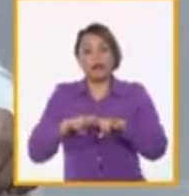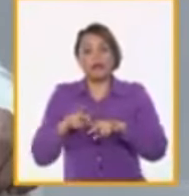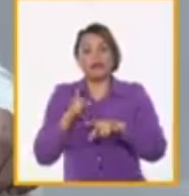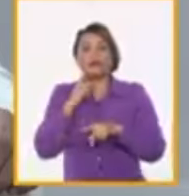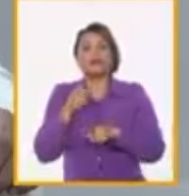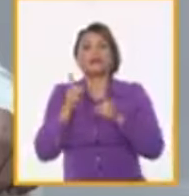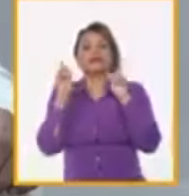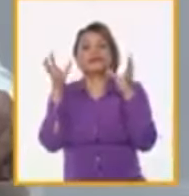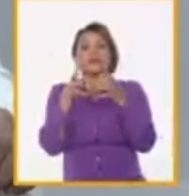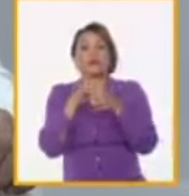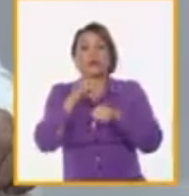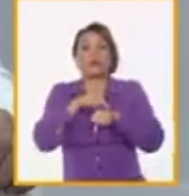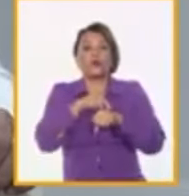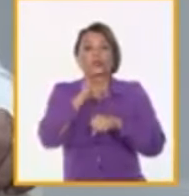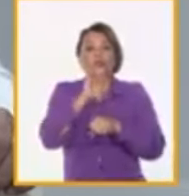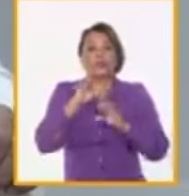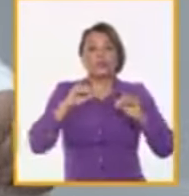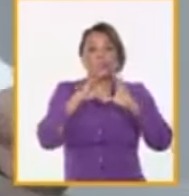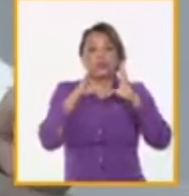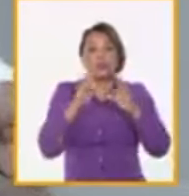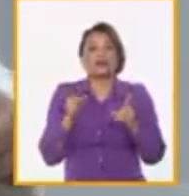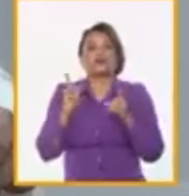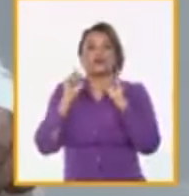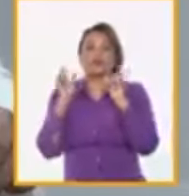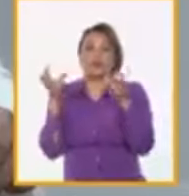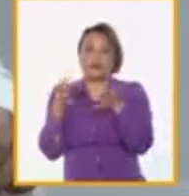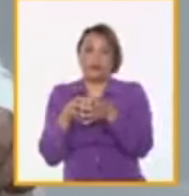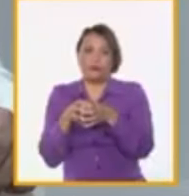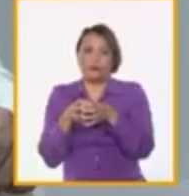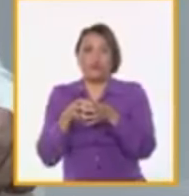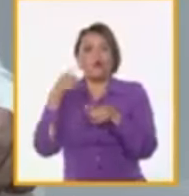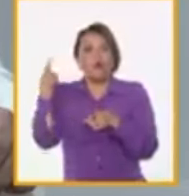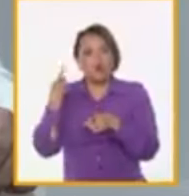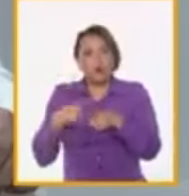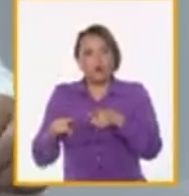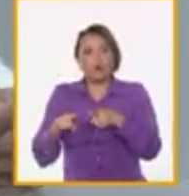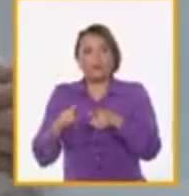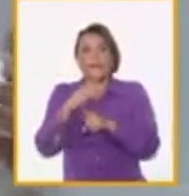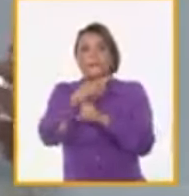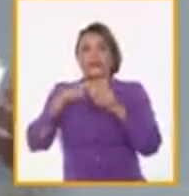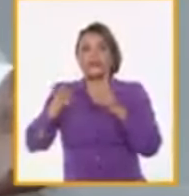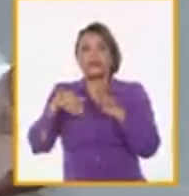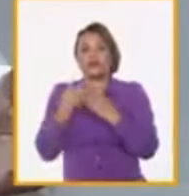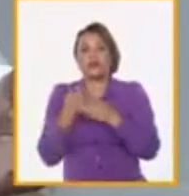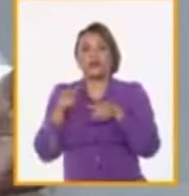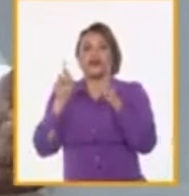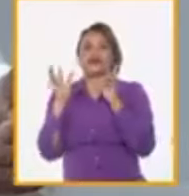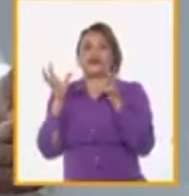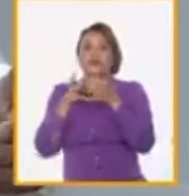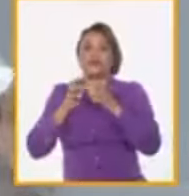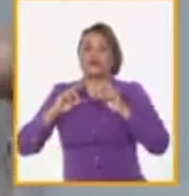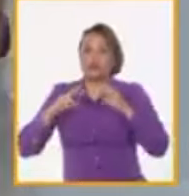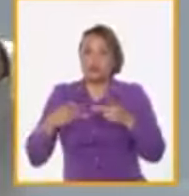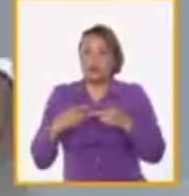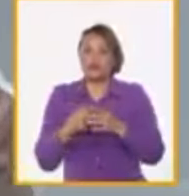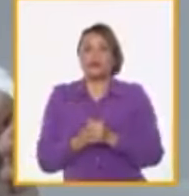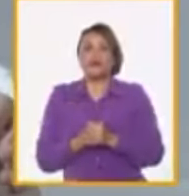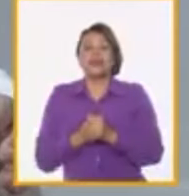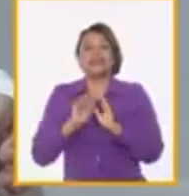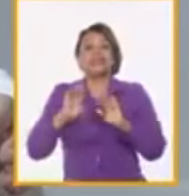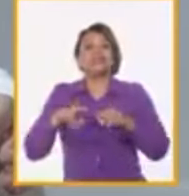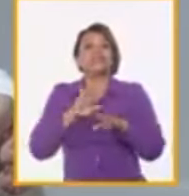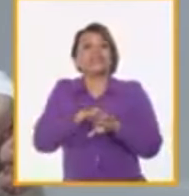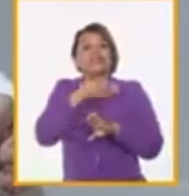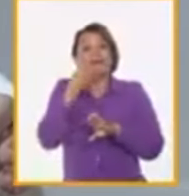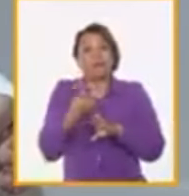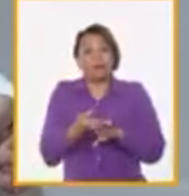la mañana, todos los días, un chequeo al mediodía para ver cómo ha salido el día y después un chequeo con las